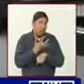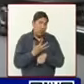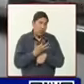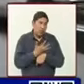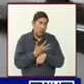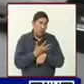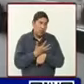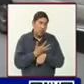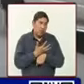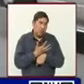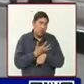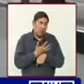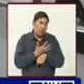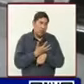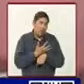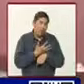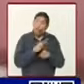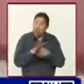suficiente?